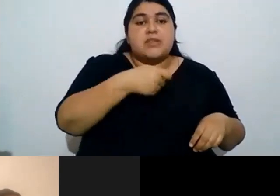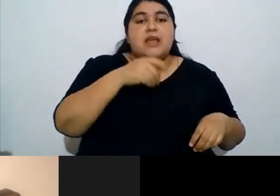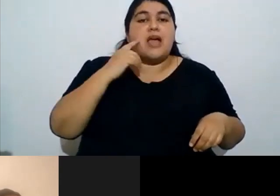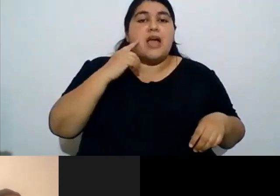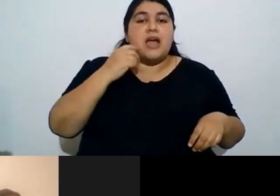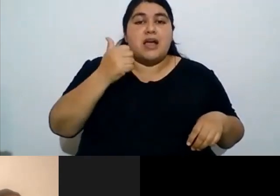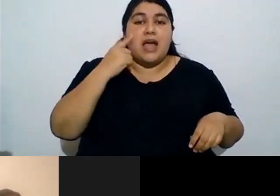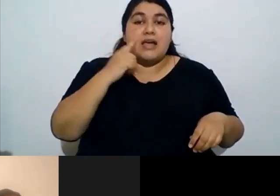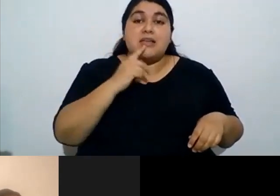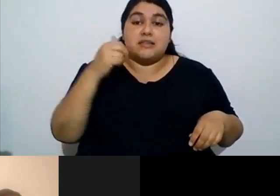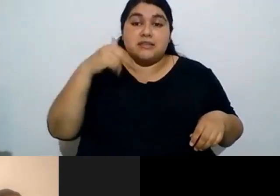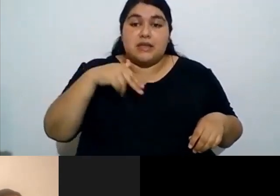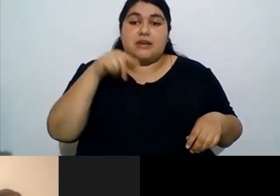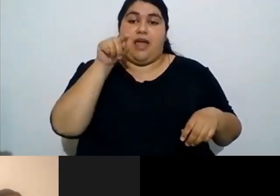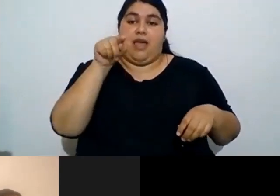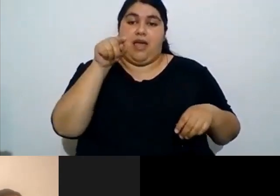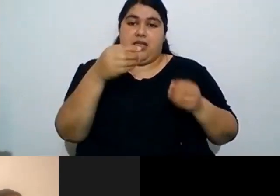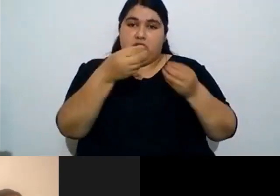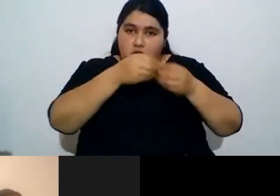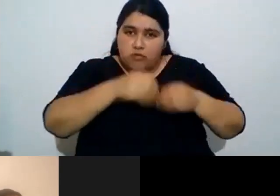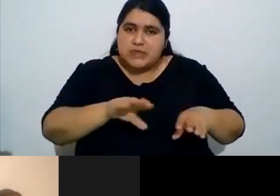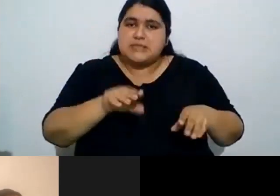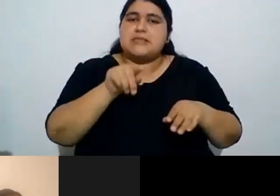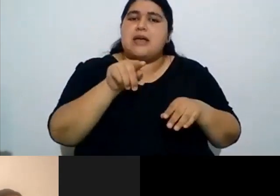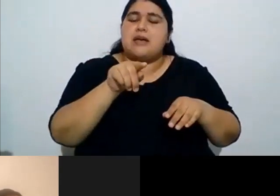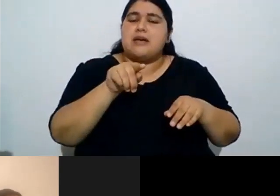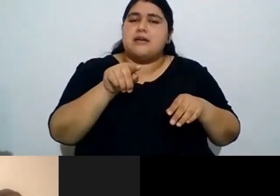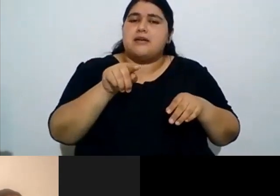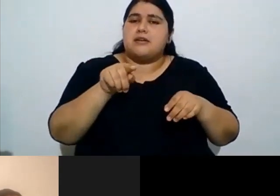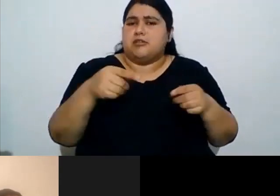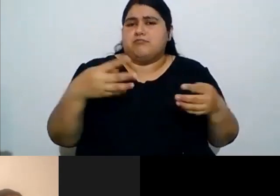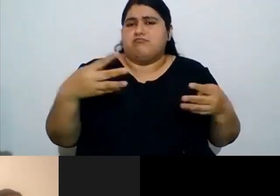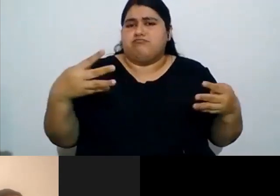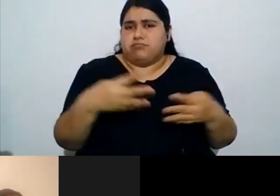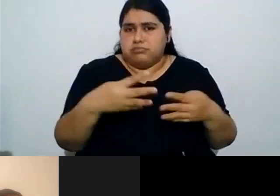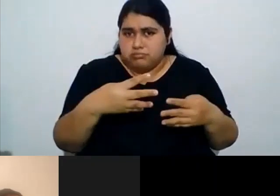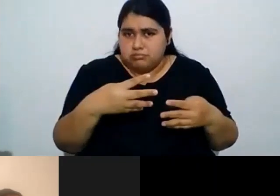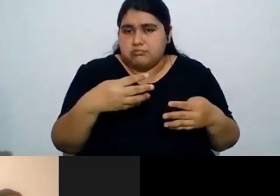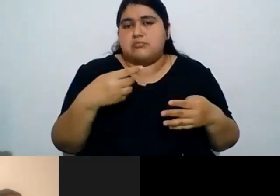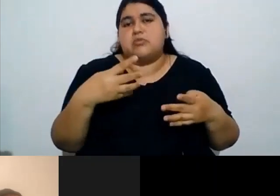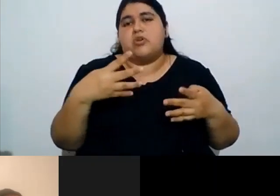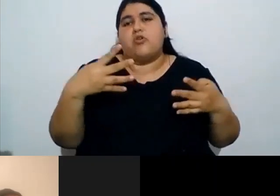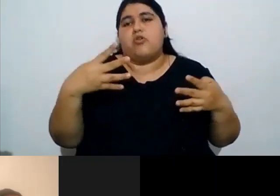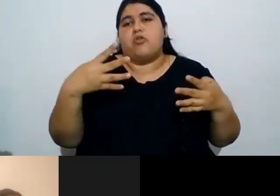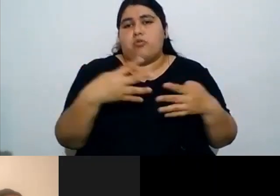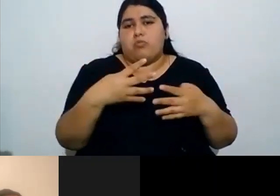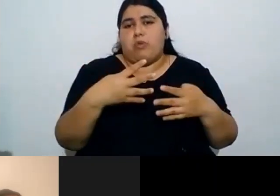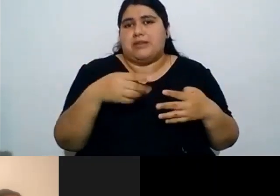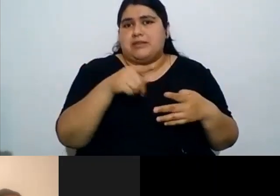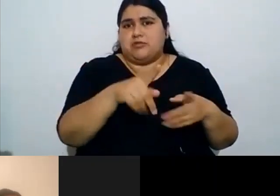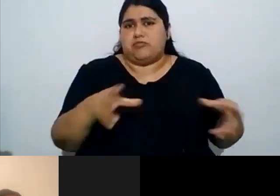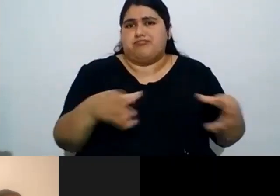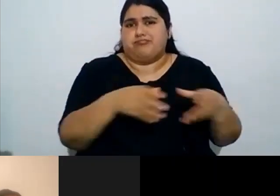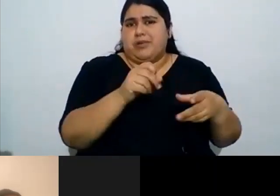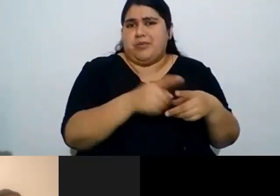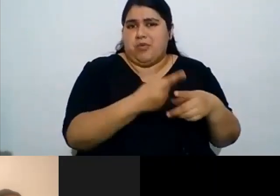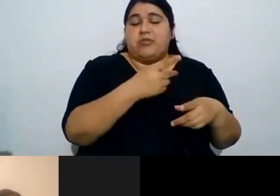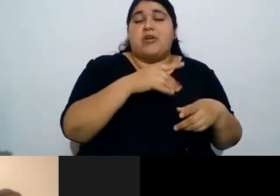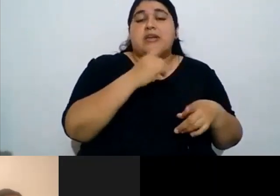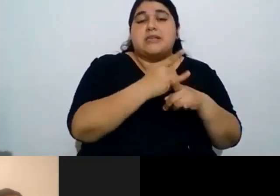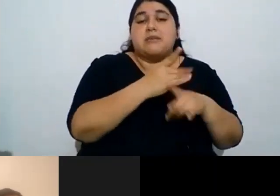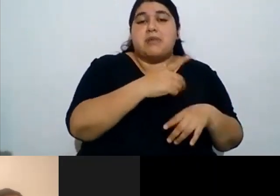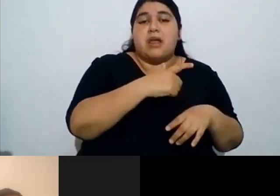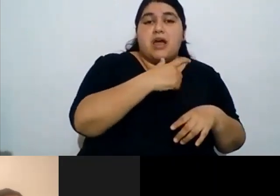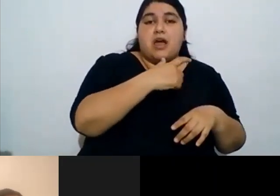y allí empieza una guerra partidita en donde azules y rojos empiezan